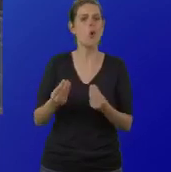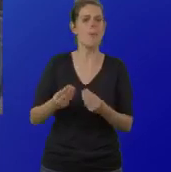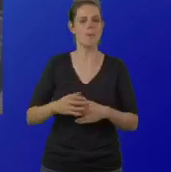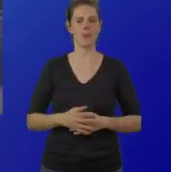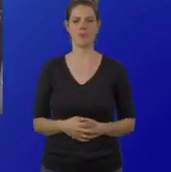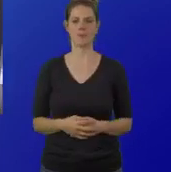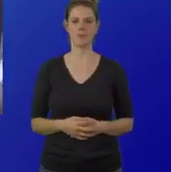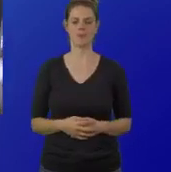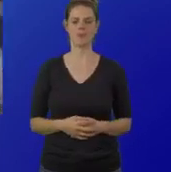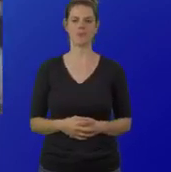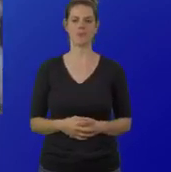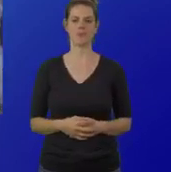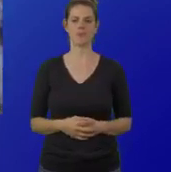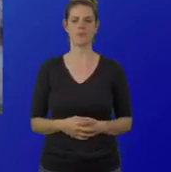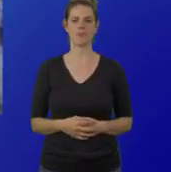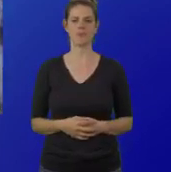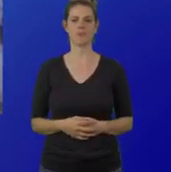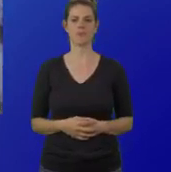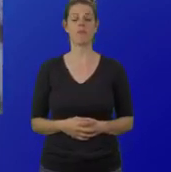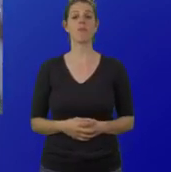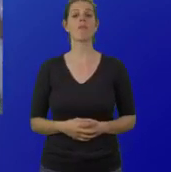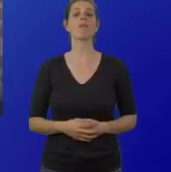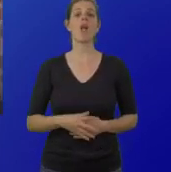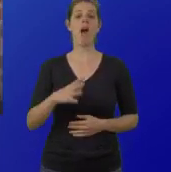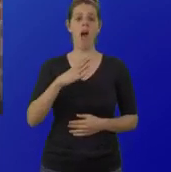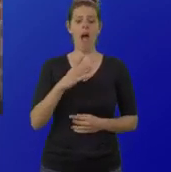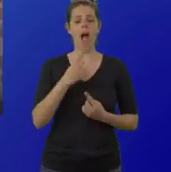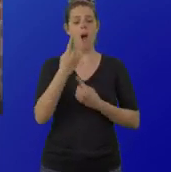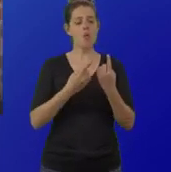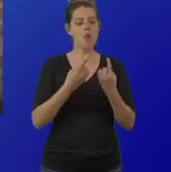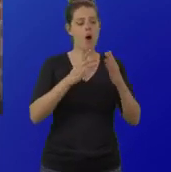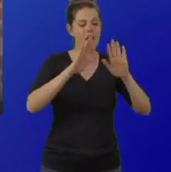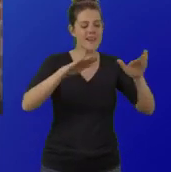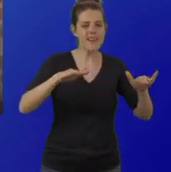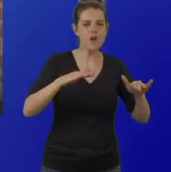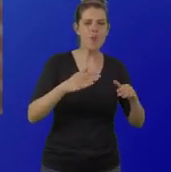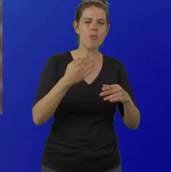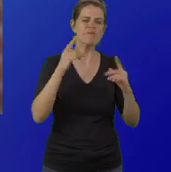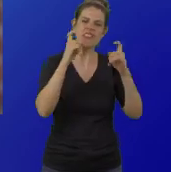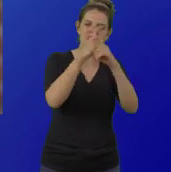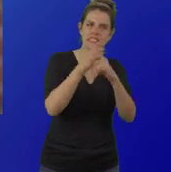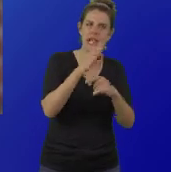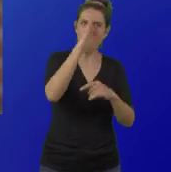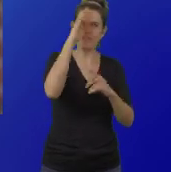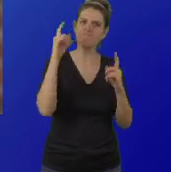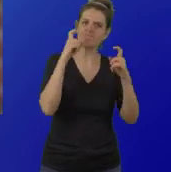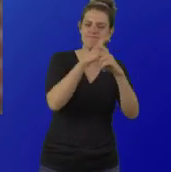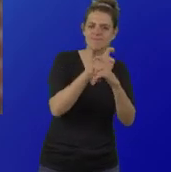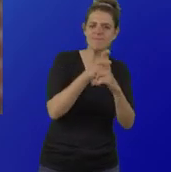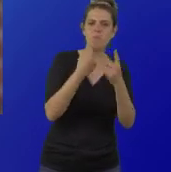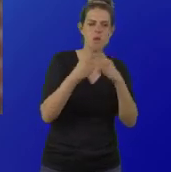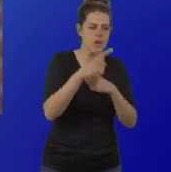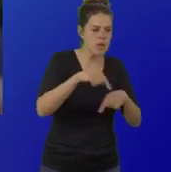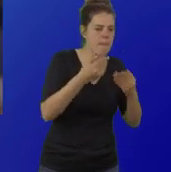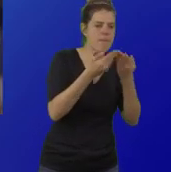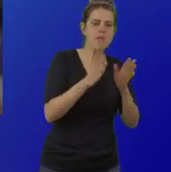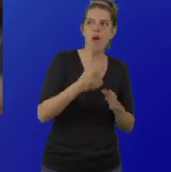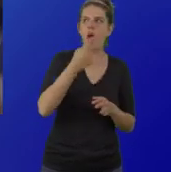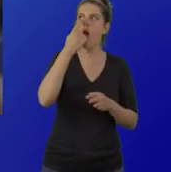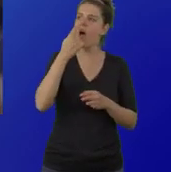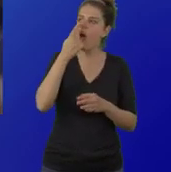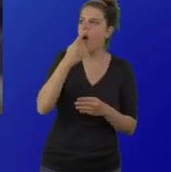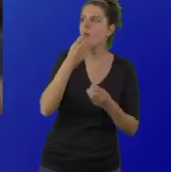Bitácora? Teníamos niños con ciertas dificultades de aprendizaje que empezaron a tener determinado